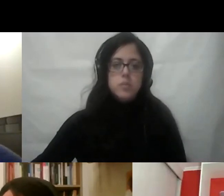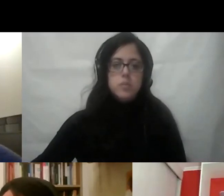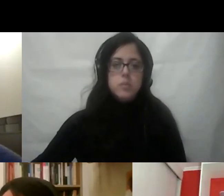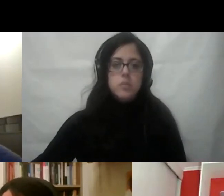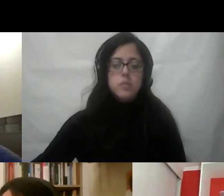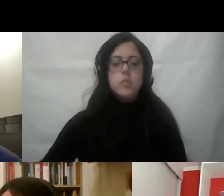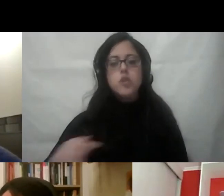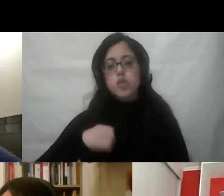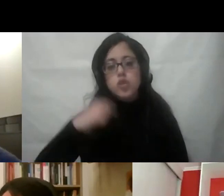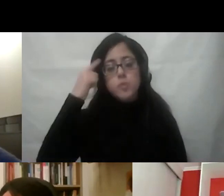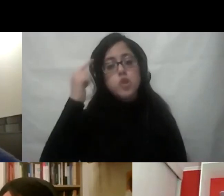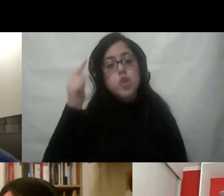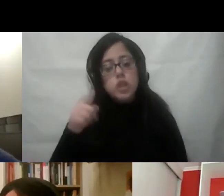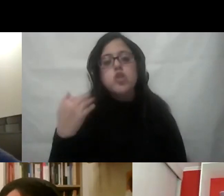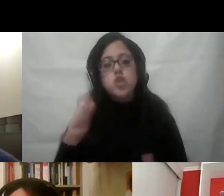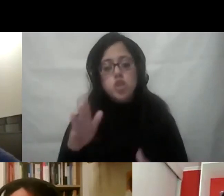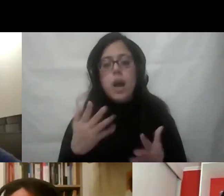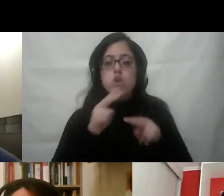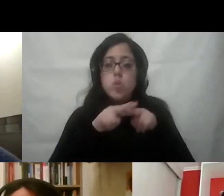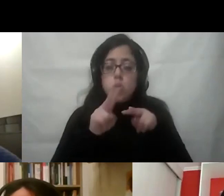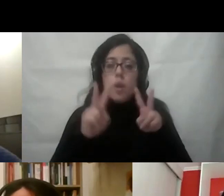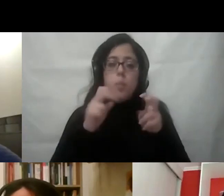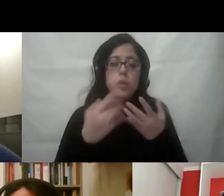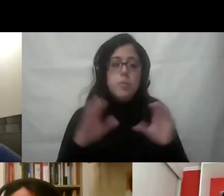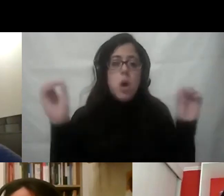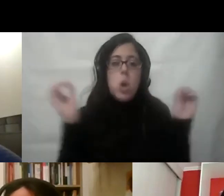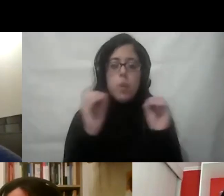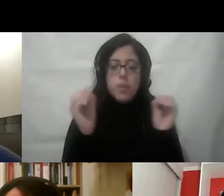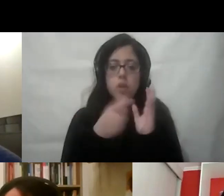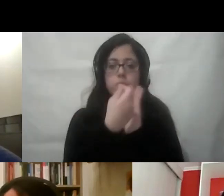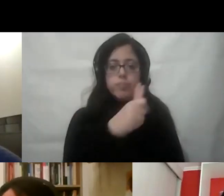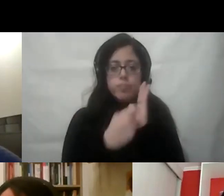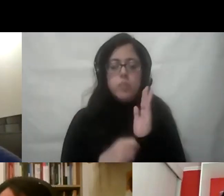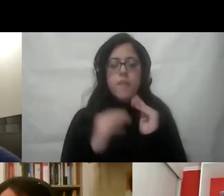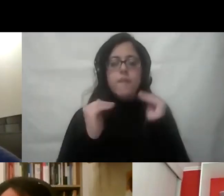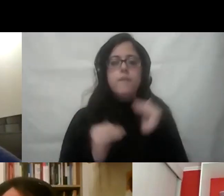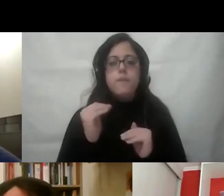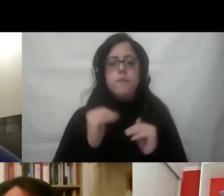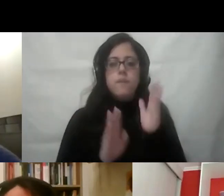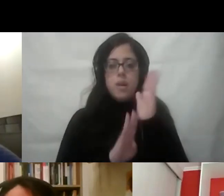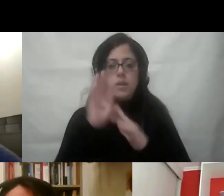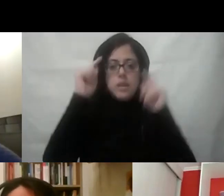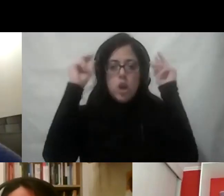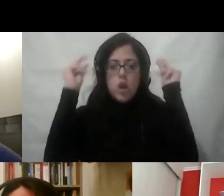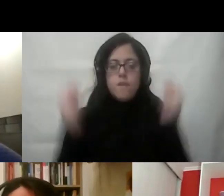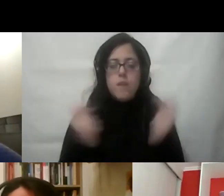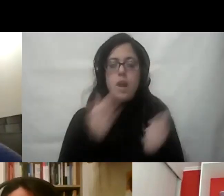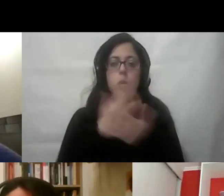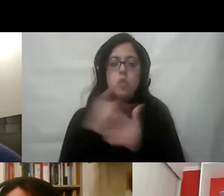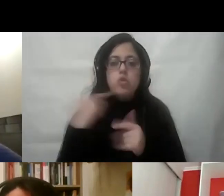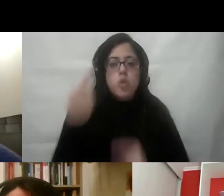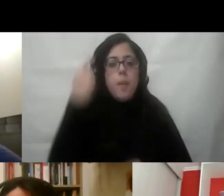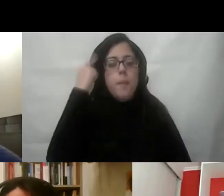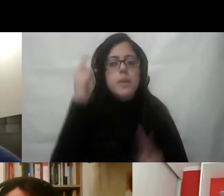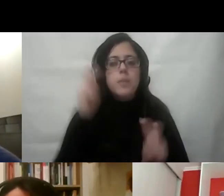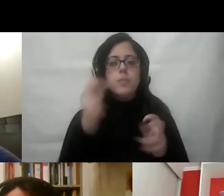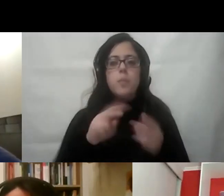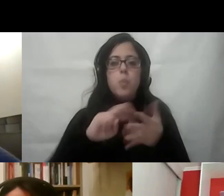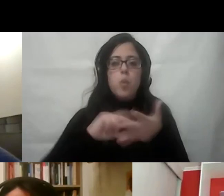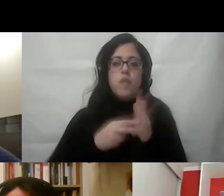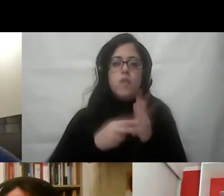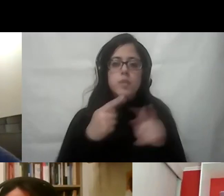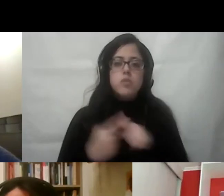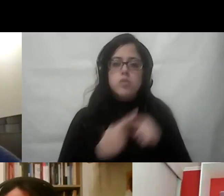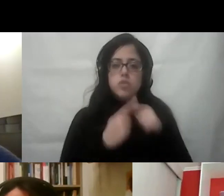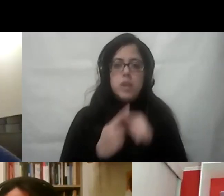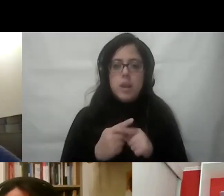Resolvemos que los criterios de evaluación se formulan en base al desarrollo de habilidades. Por lo tanto, cuando pensemos en el problema socialmente relevante, tenemos que pensar ya,